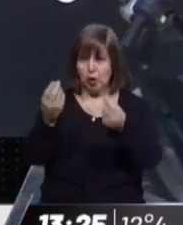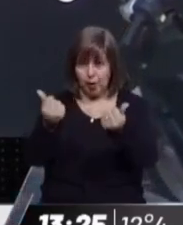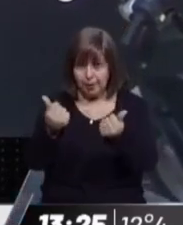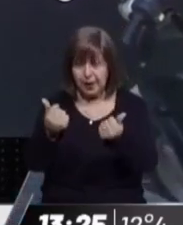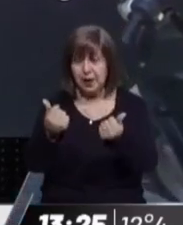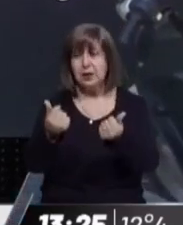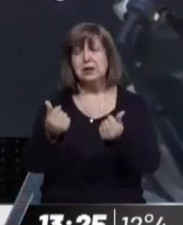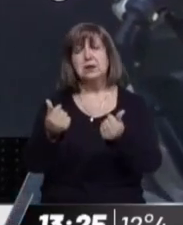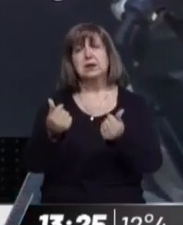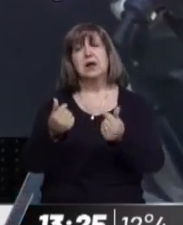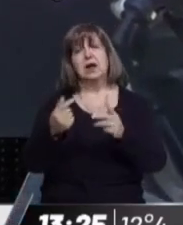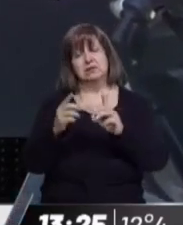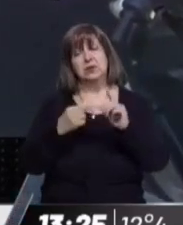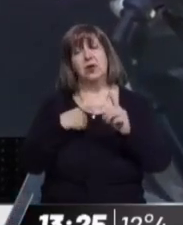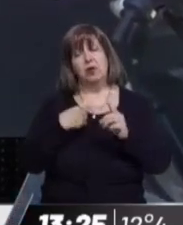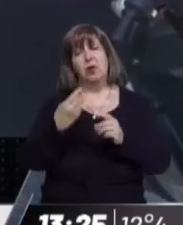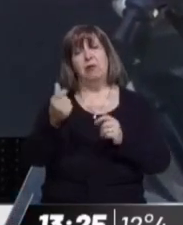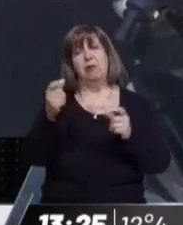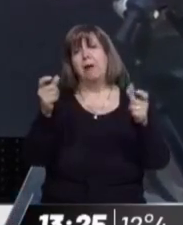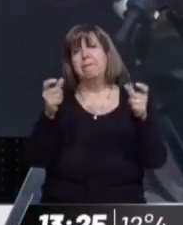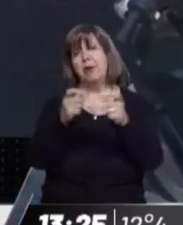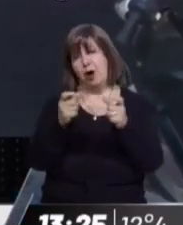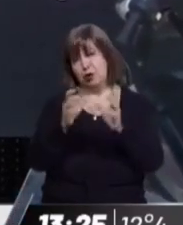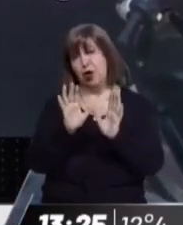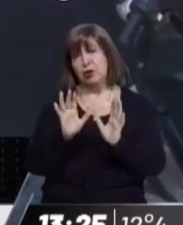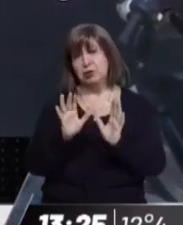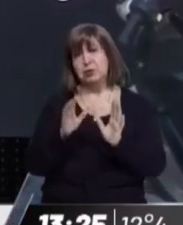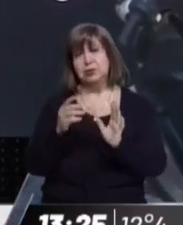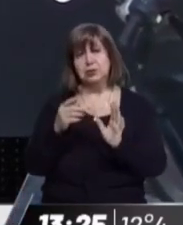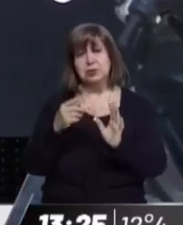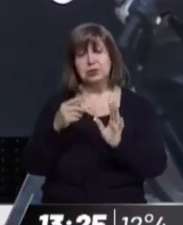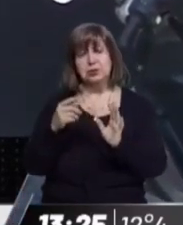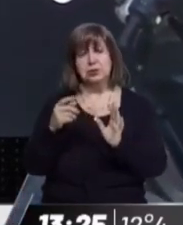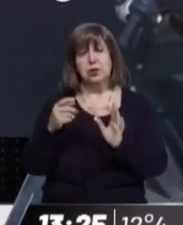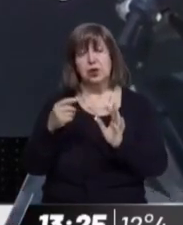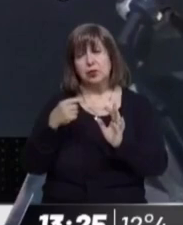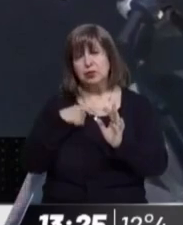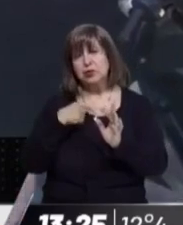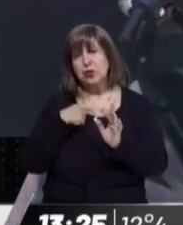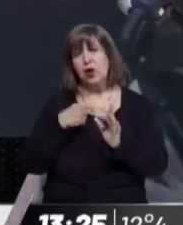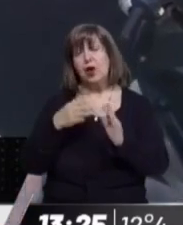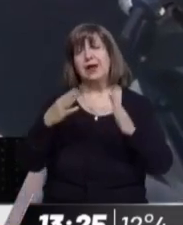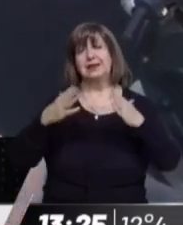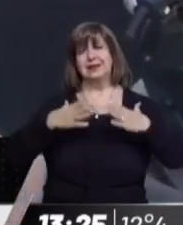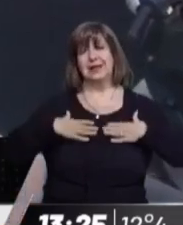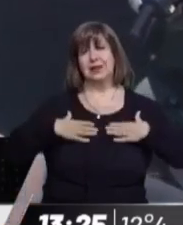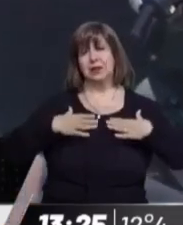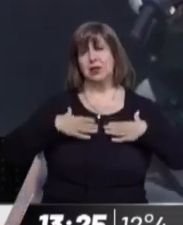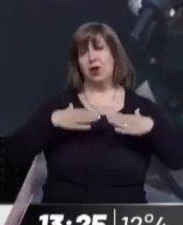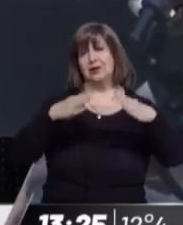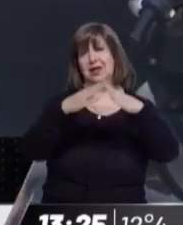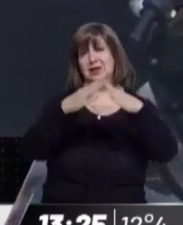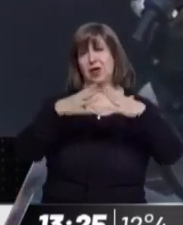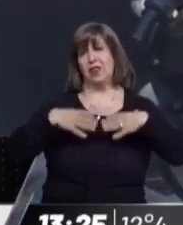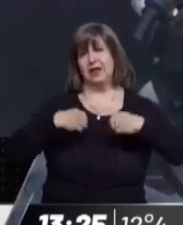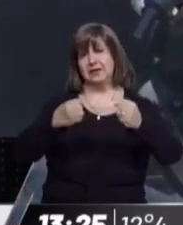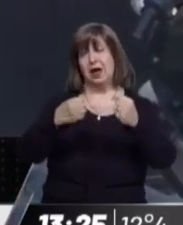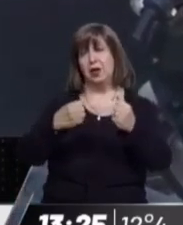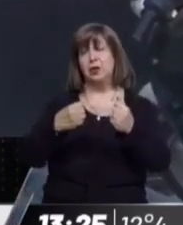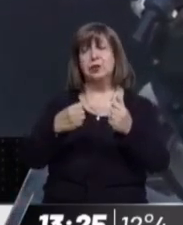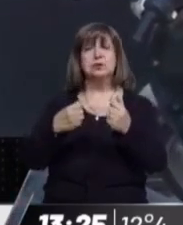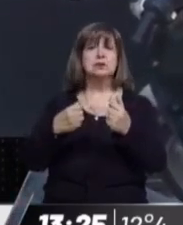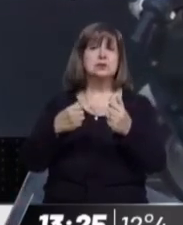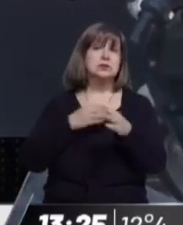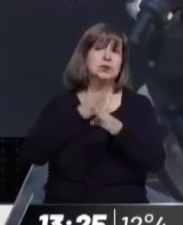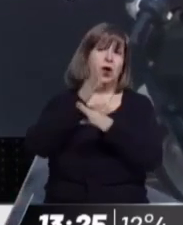muchísimo se dejan de comprar yo en realidad directamente Ya ni voy a un centro de salud porque me piden que lo compre Así que